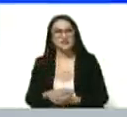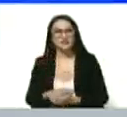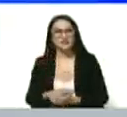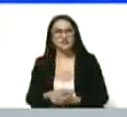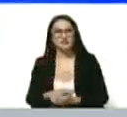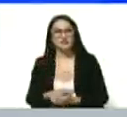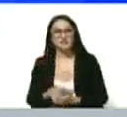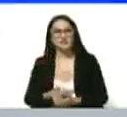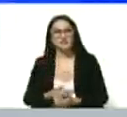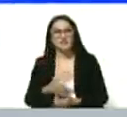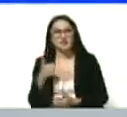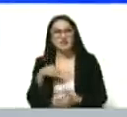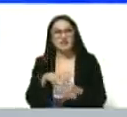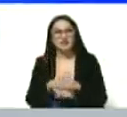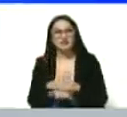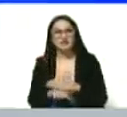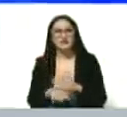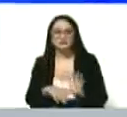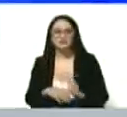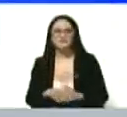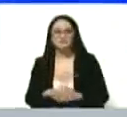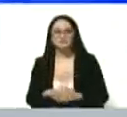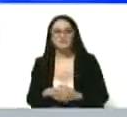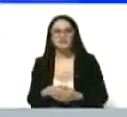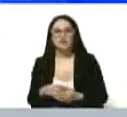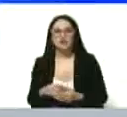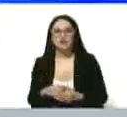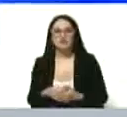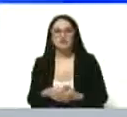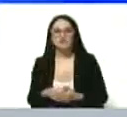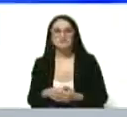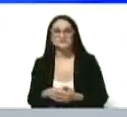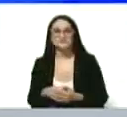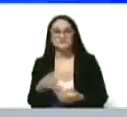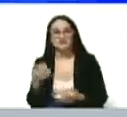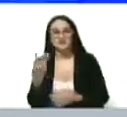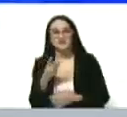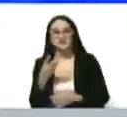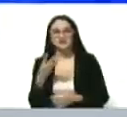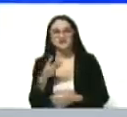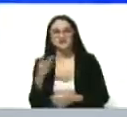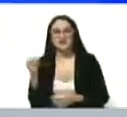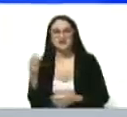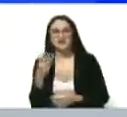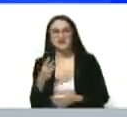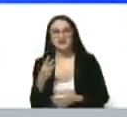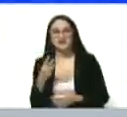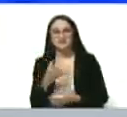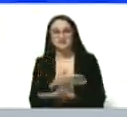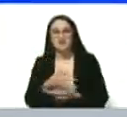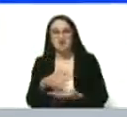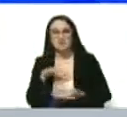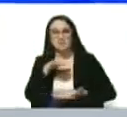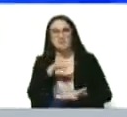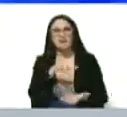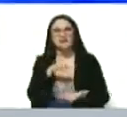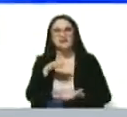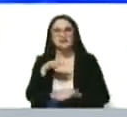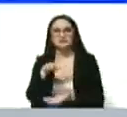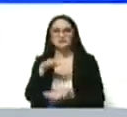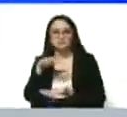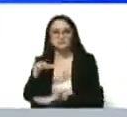las mayores reservas probadas de crudo en el mundo, con 303 billones de barriles,